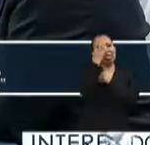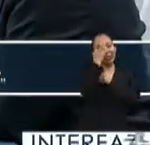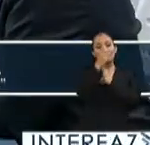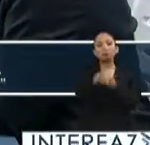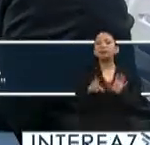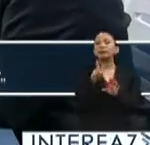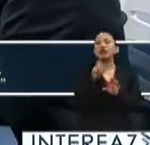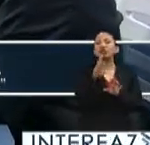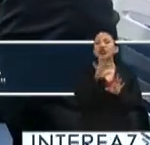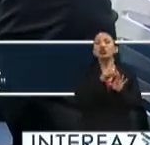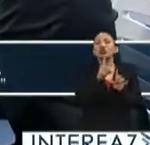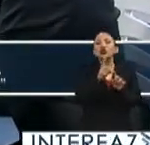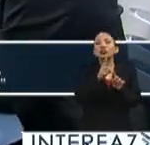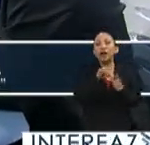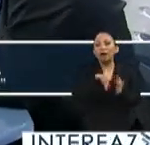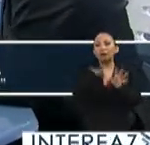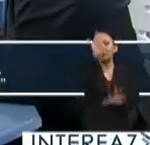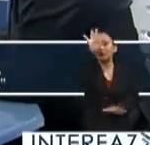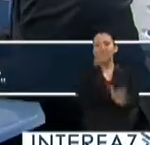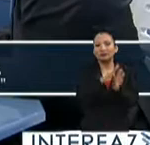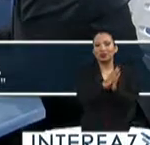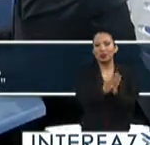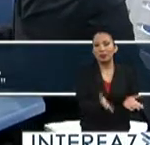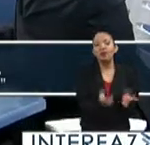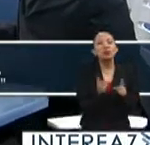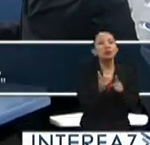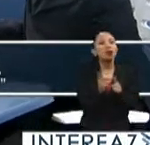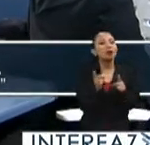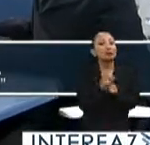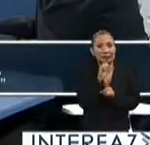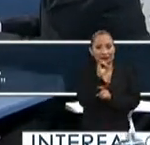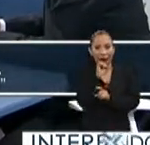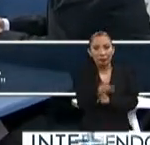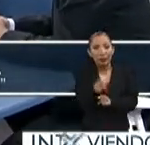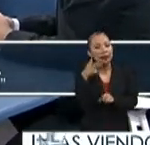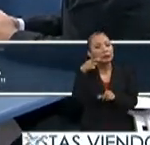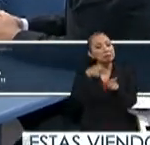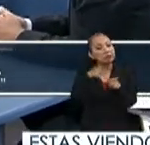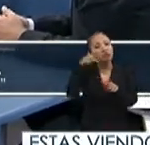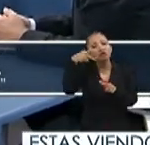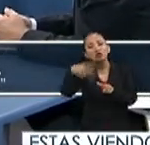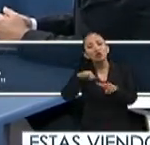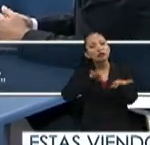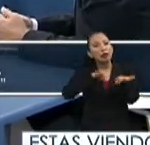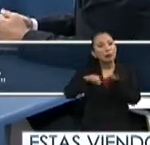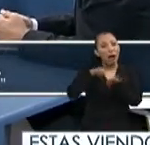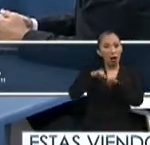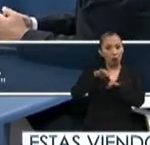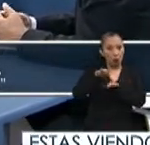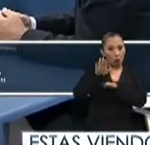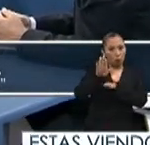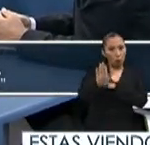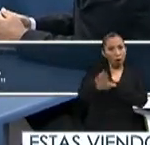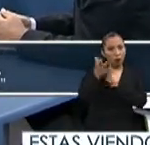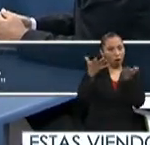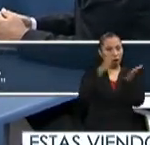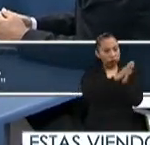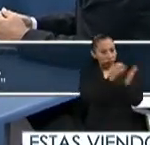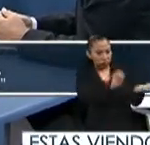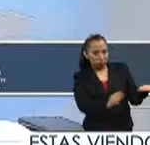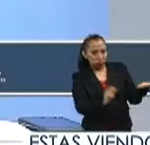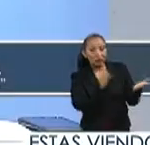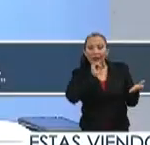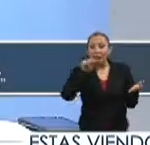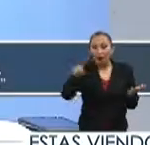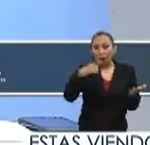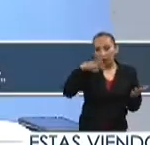Doctor, ¿dónde podemos encontrar este fantástico libro y dónde podemos también seguir su trabajo, no solo como literato y